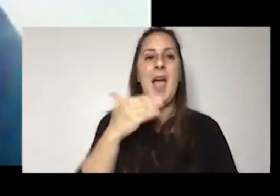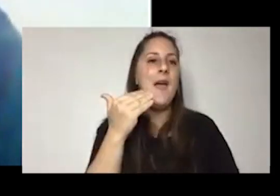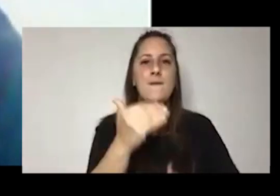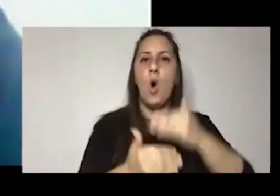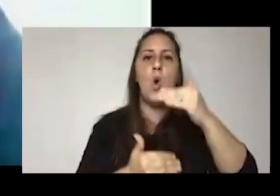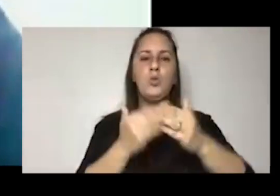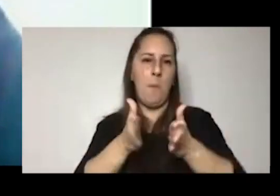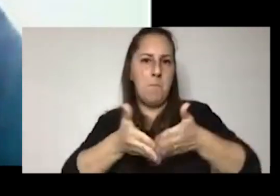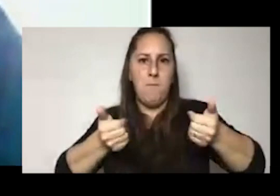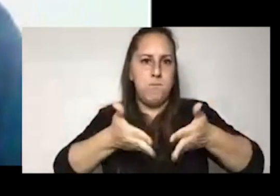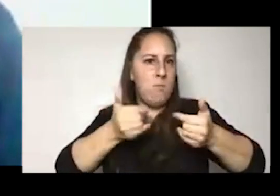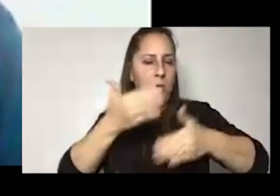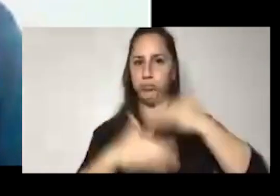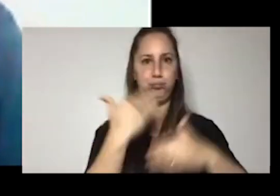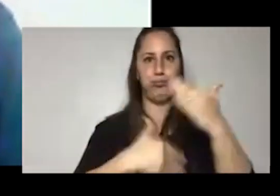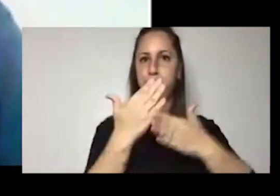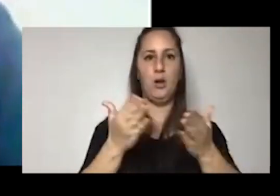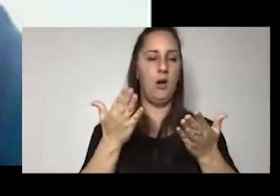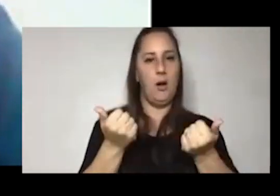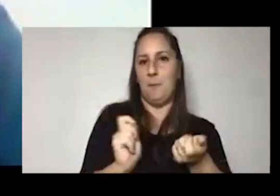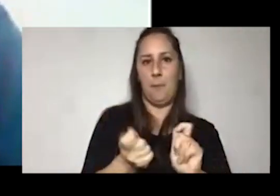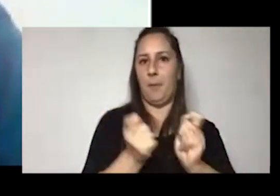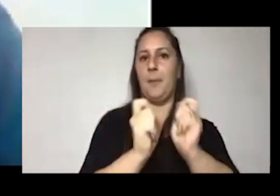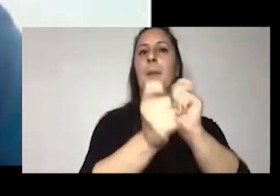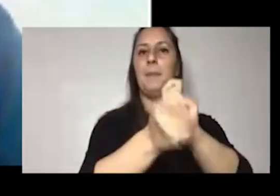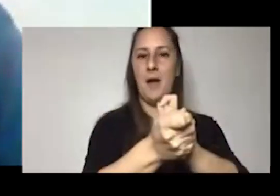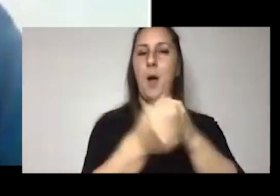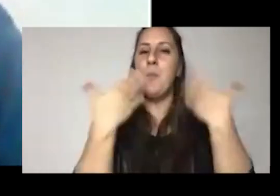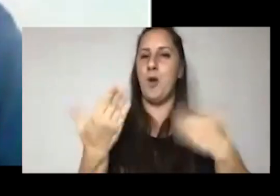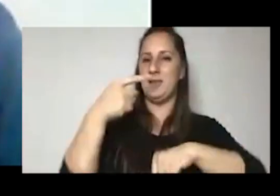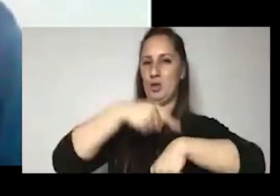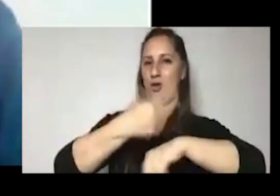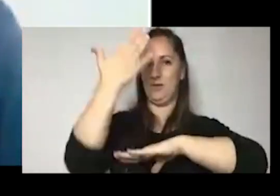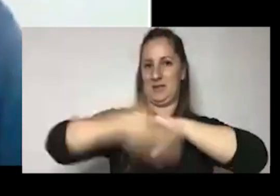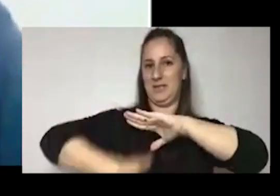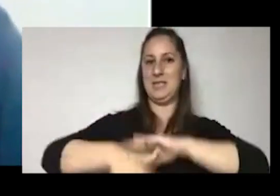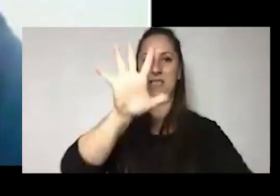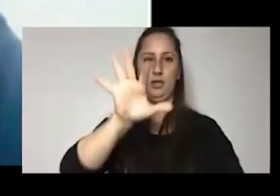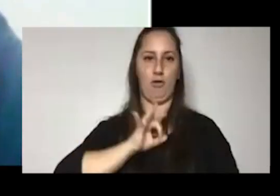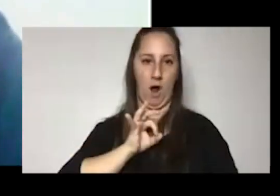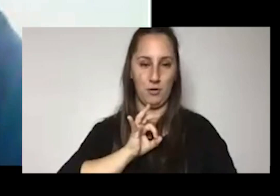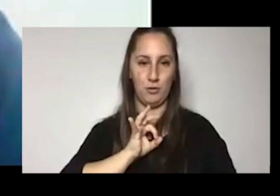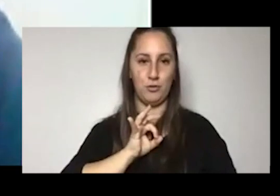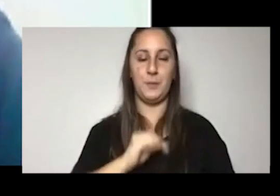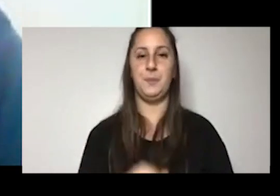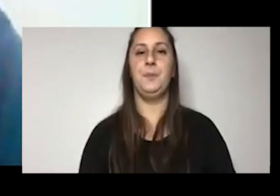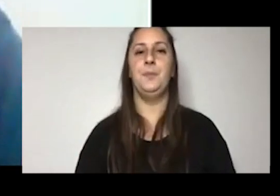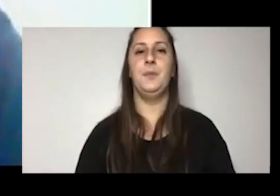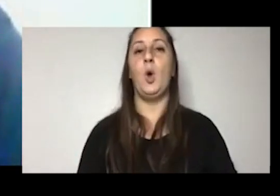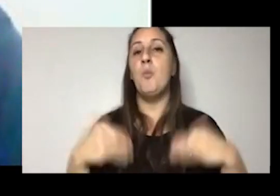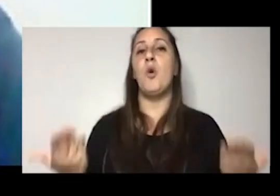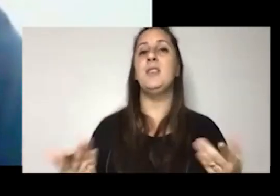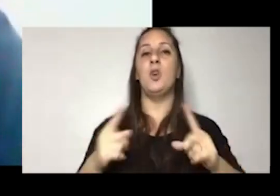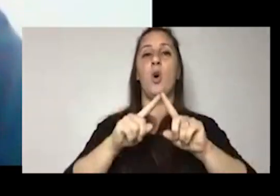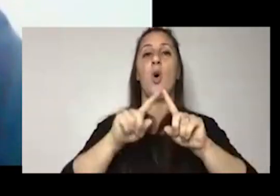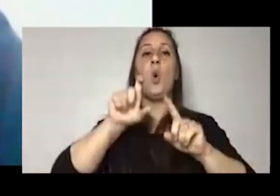es mucho más dinámica, por eso se da con un máximo de 5 años, ¿sí? Y también por eso no se dan los certificados únicos de discapacidad de